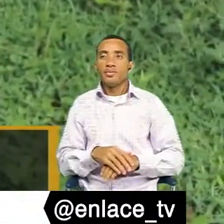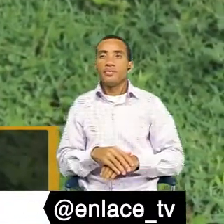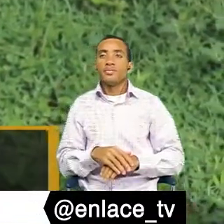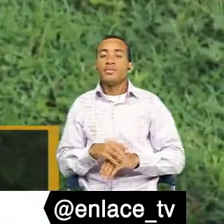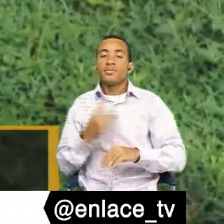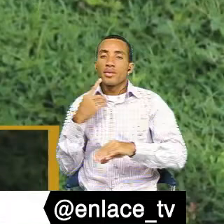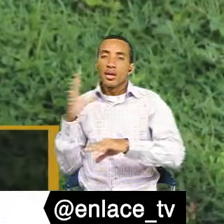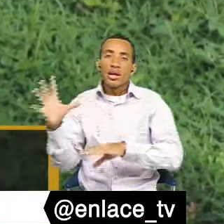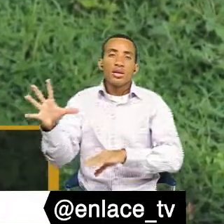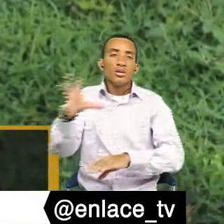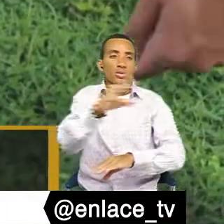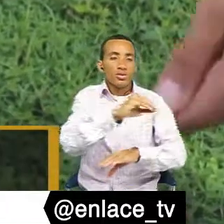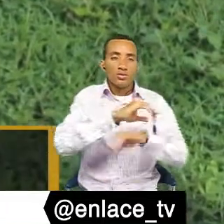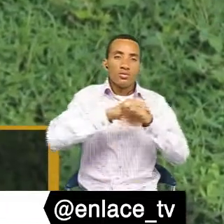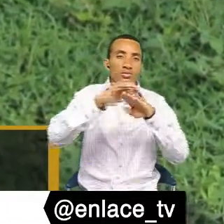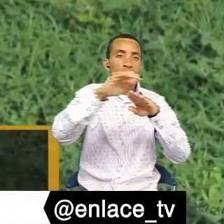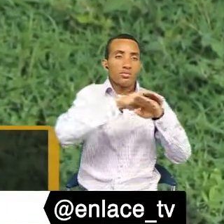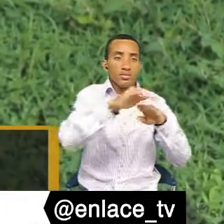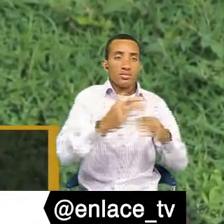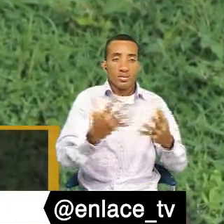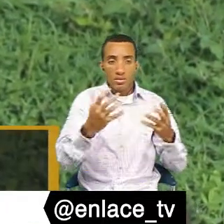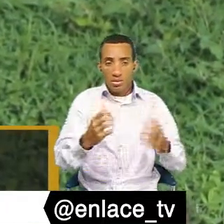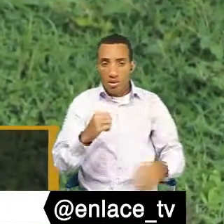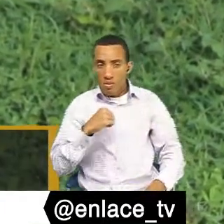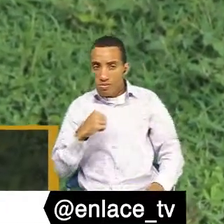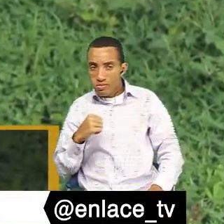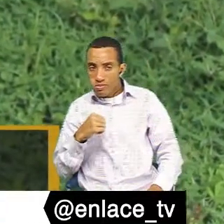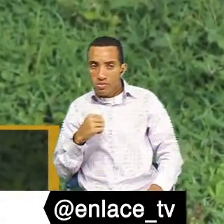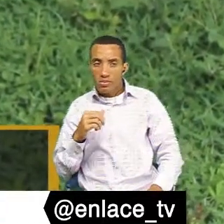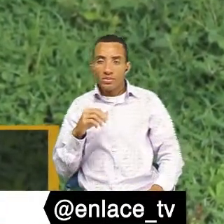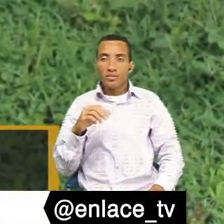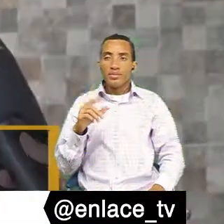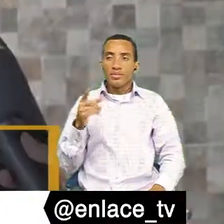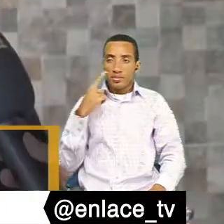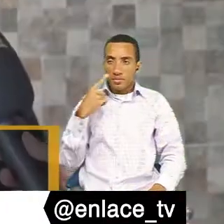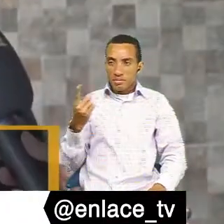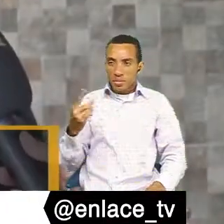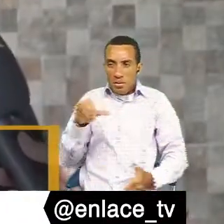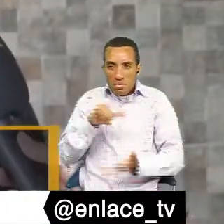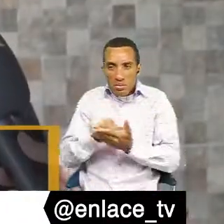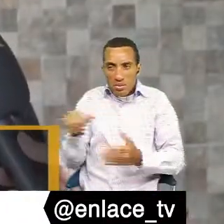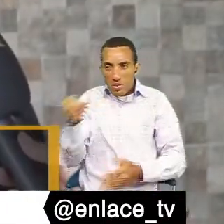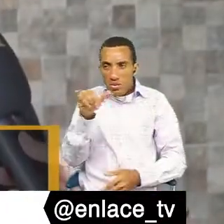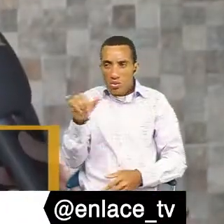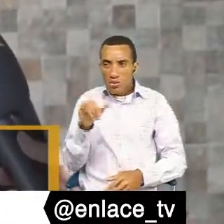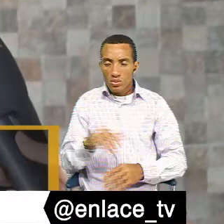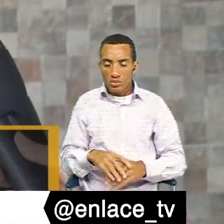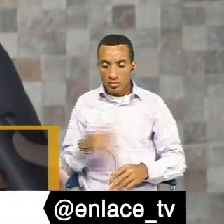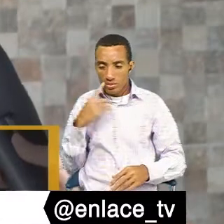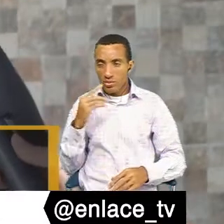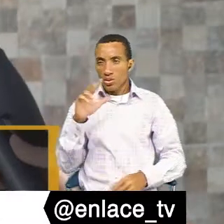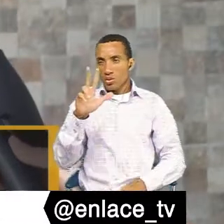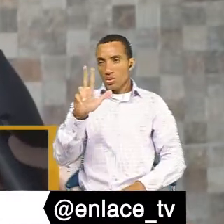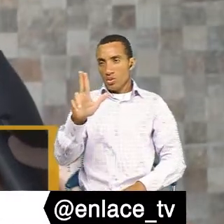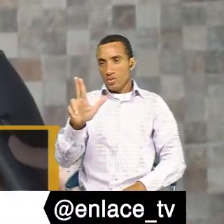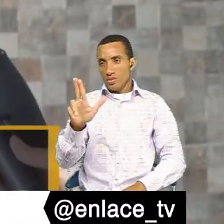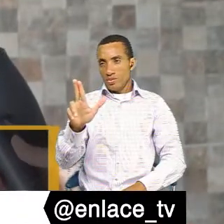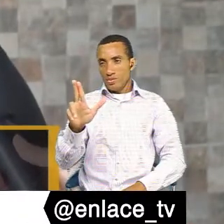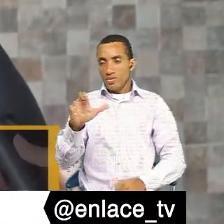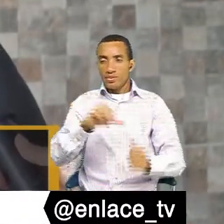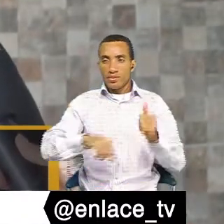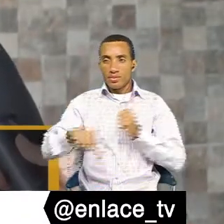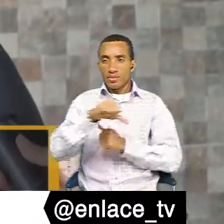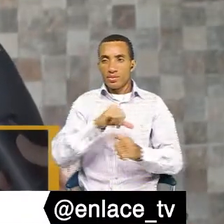a todos los barranqueños que tengan un perro de raza Pitbull en su vivienda. A las 4 de la tarde, Parques